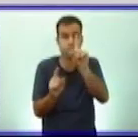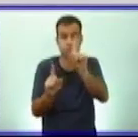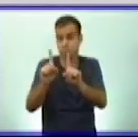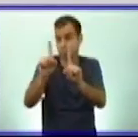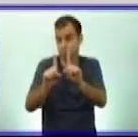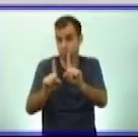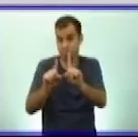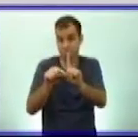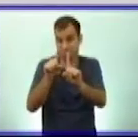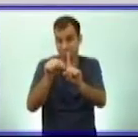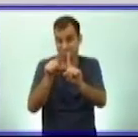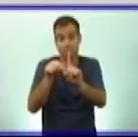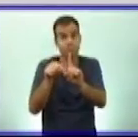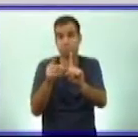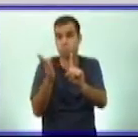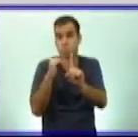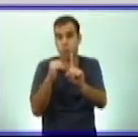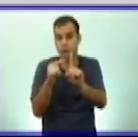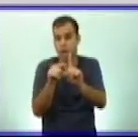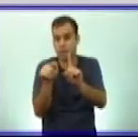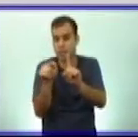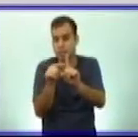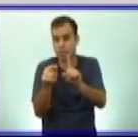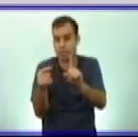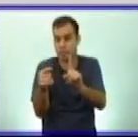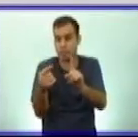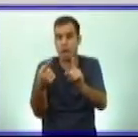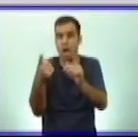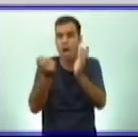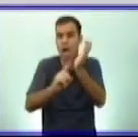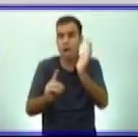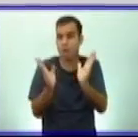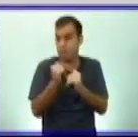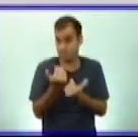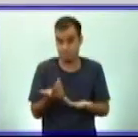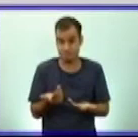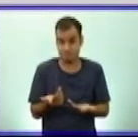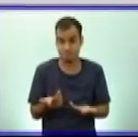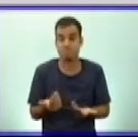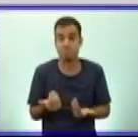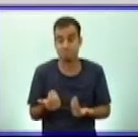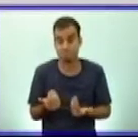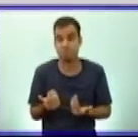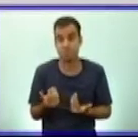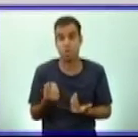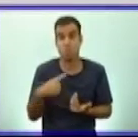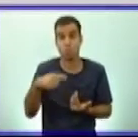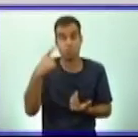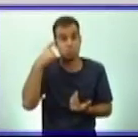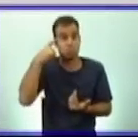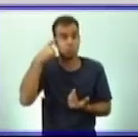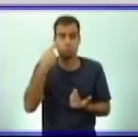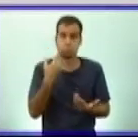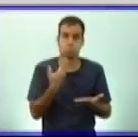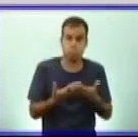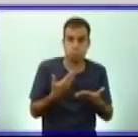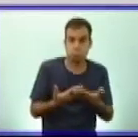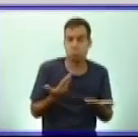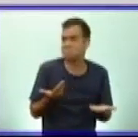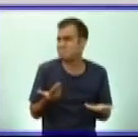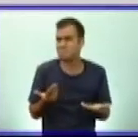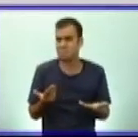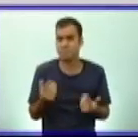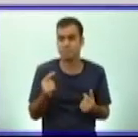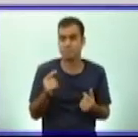un elemento no conductor. Sin embargo, es fácil comprobar de forma experimental que si en lugar de